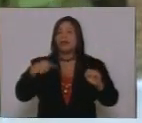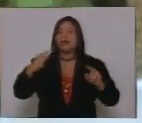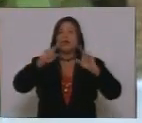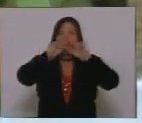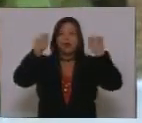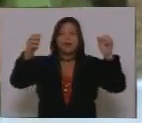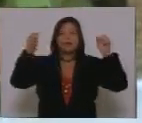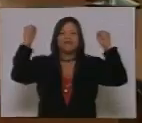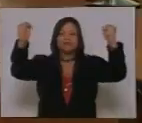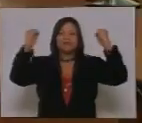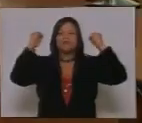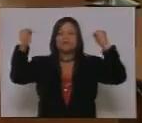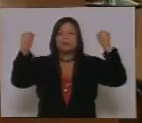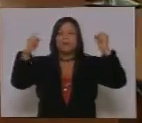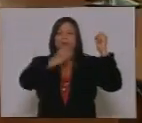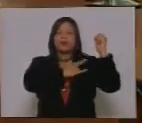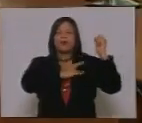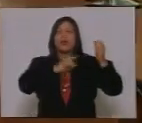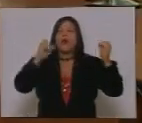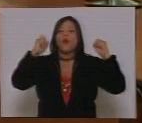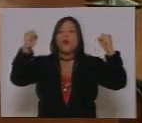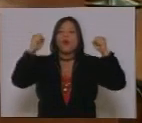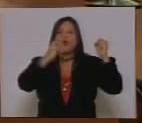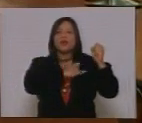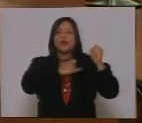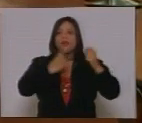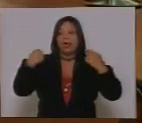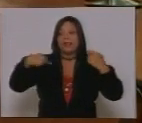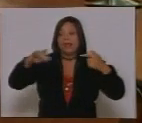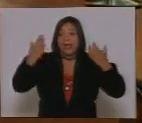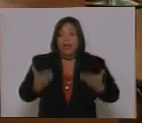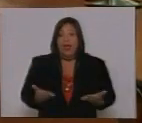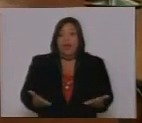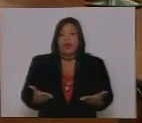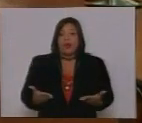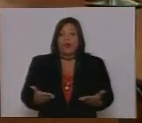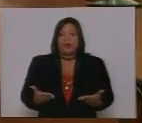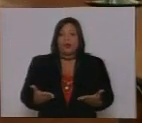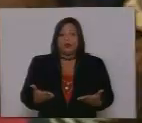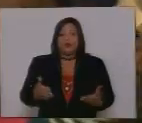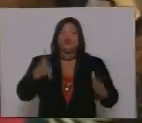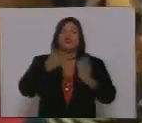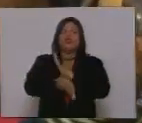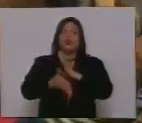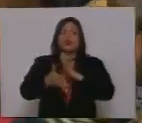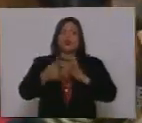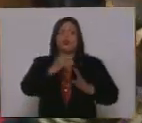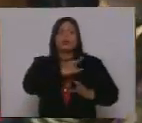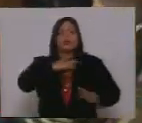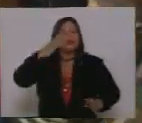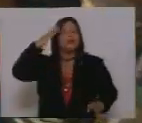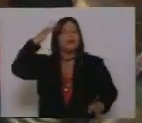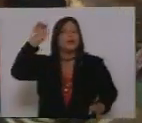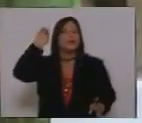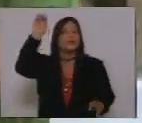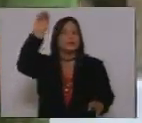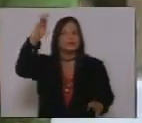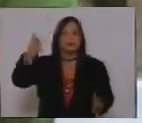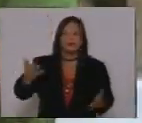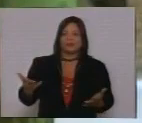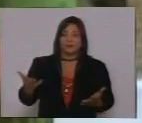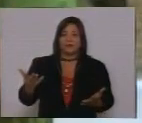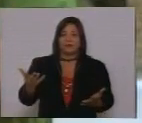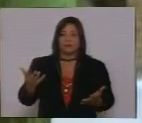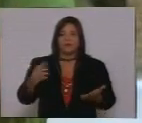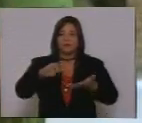en la universidad es la universidad que tenemos sobre la universidad que soñamos.